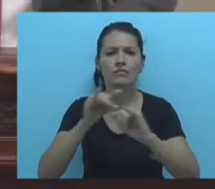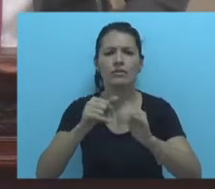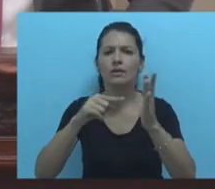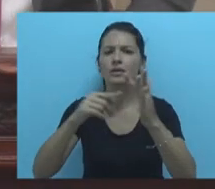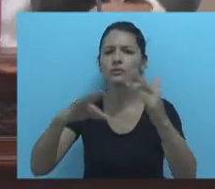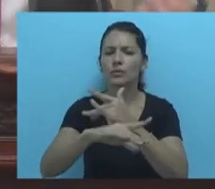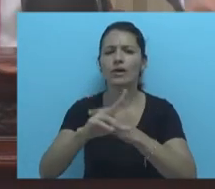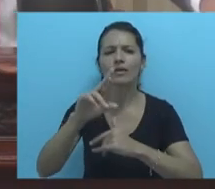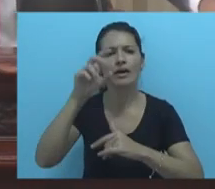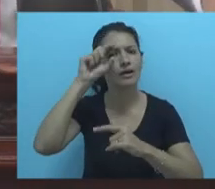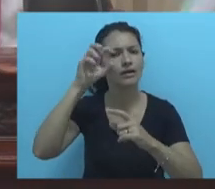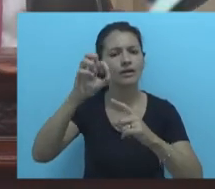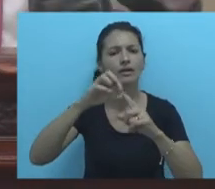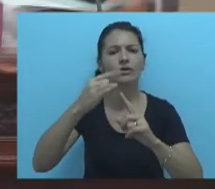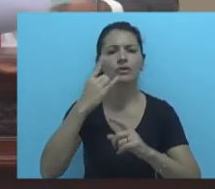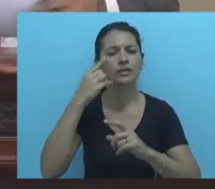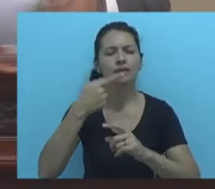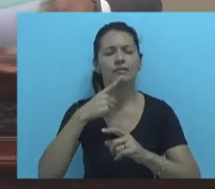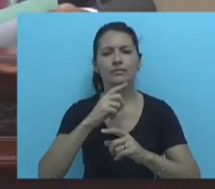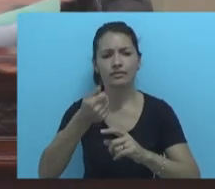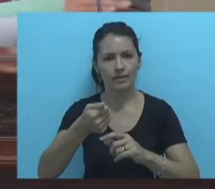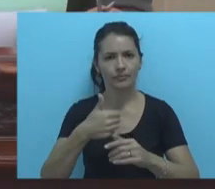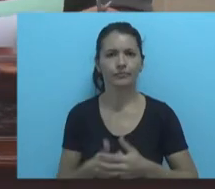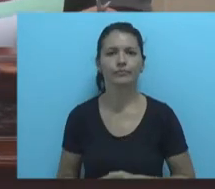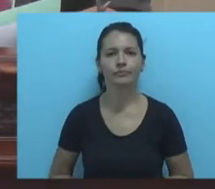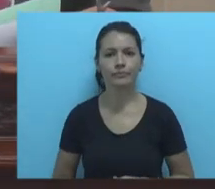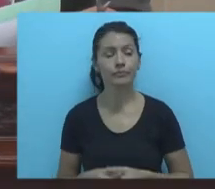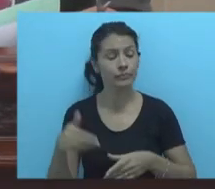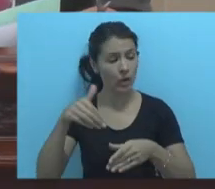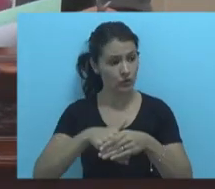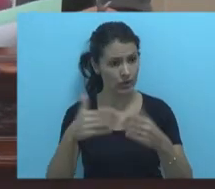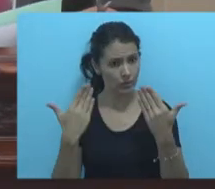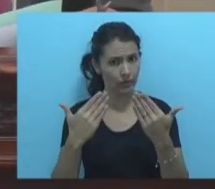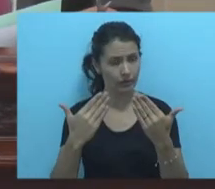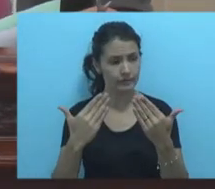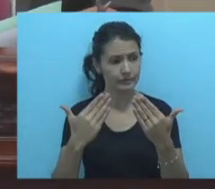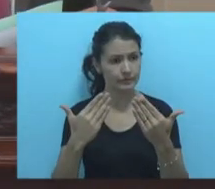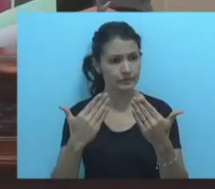A consideración el tratamiento sobre tablas del proyecto de comunicación, a votación,